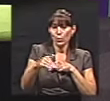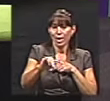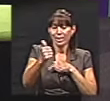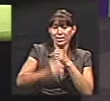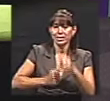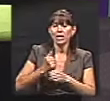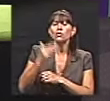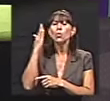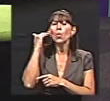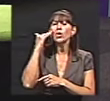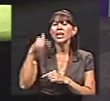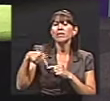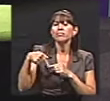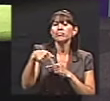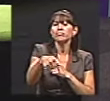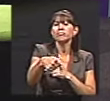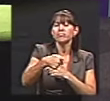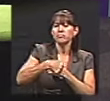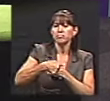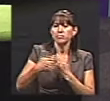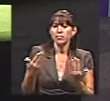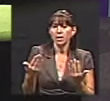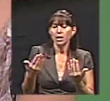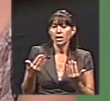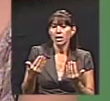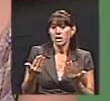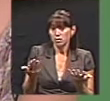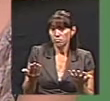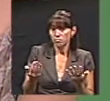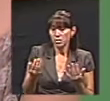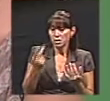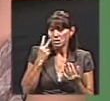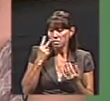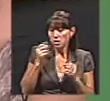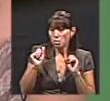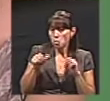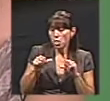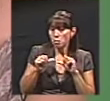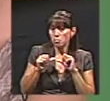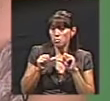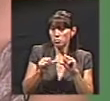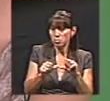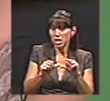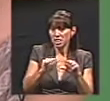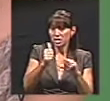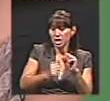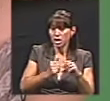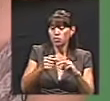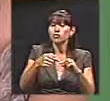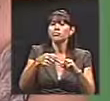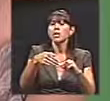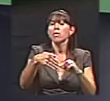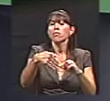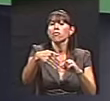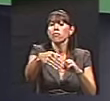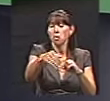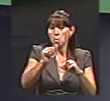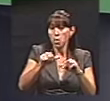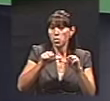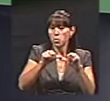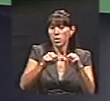este lapsus, ¿verdad?, de tiempo, y si se ve sostenible después de estos 10 años a que continúe el